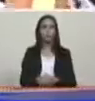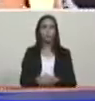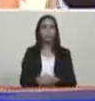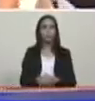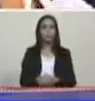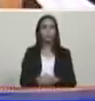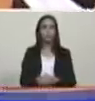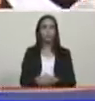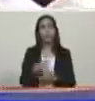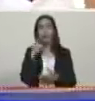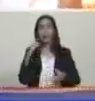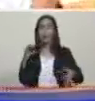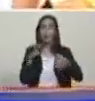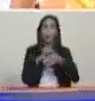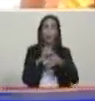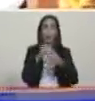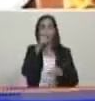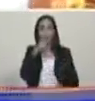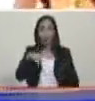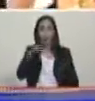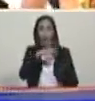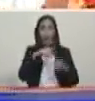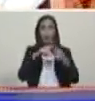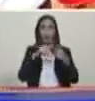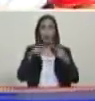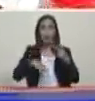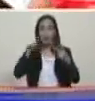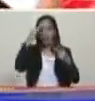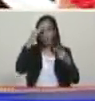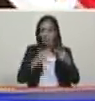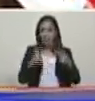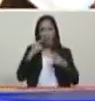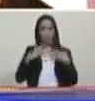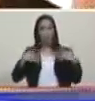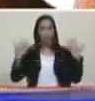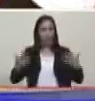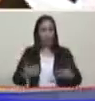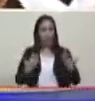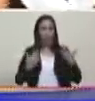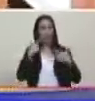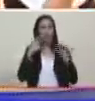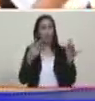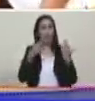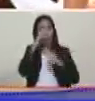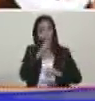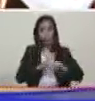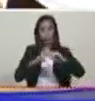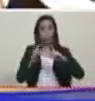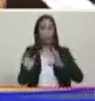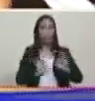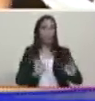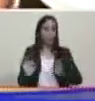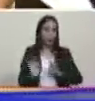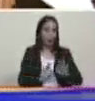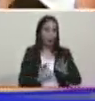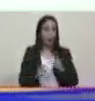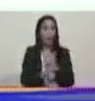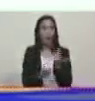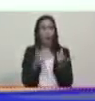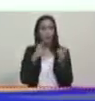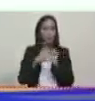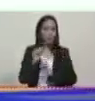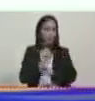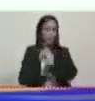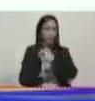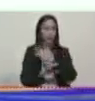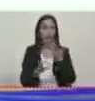perfecto no cívico-militar, pero en gozo, en júbilo y en alegría, nos hemos preparado desde el punto de vista de lo preventivo,